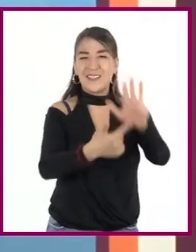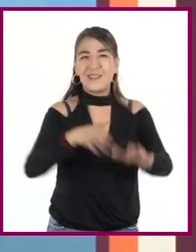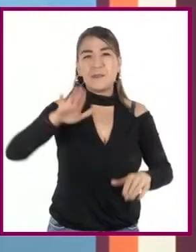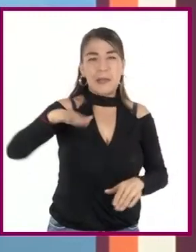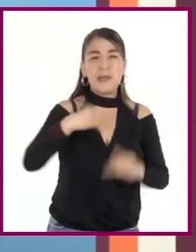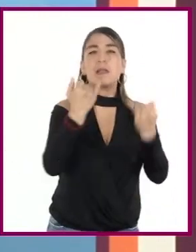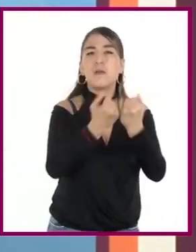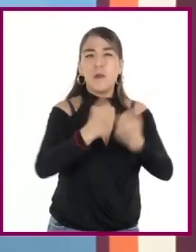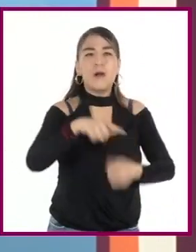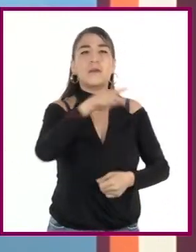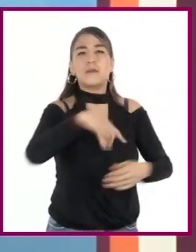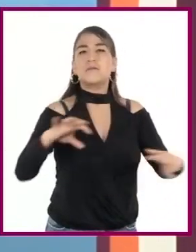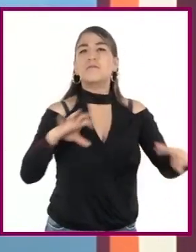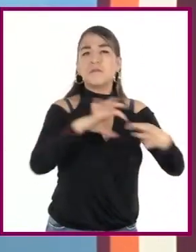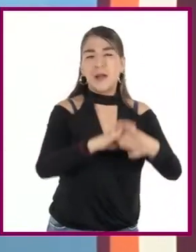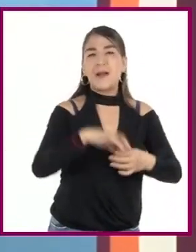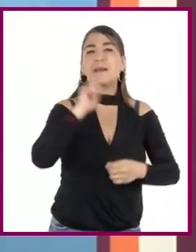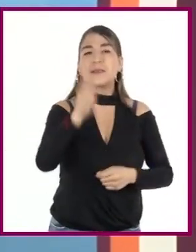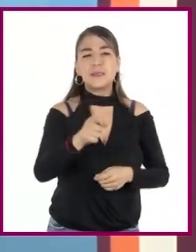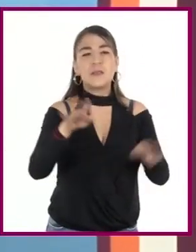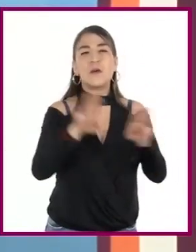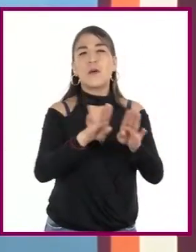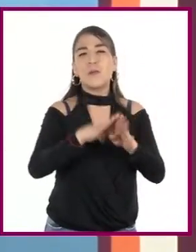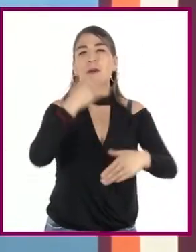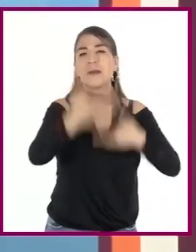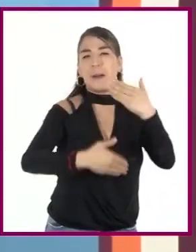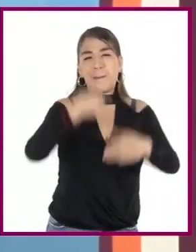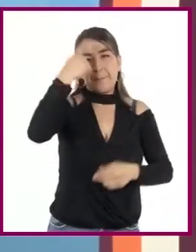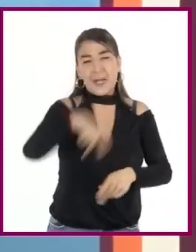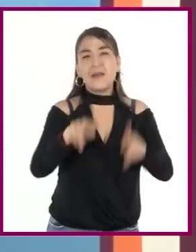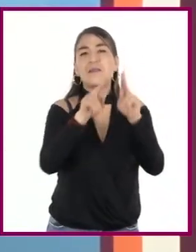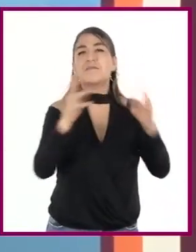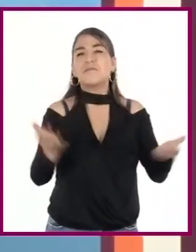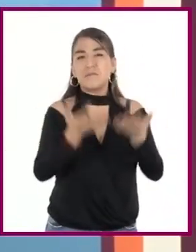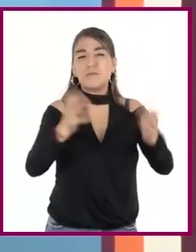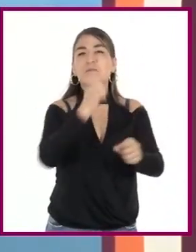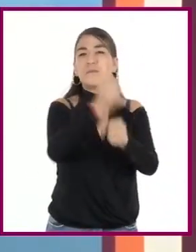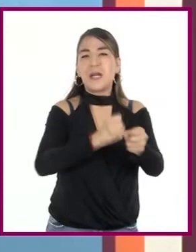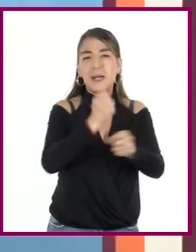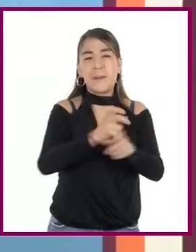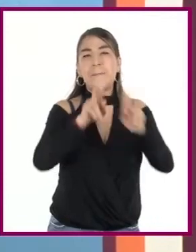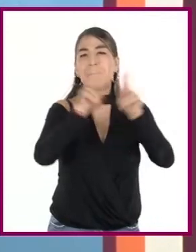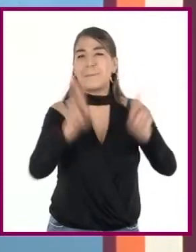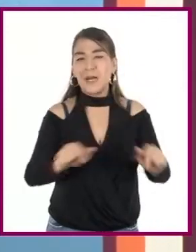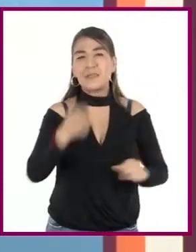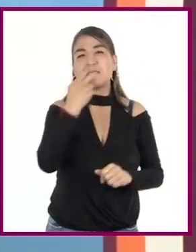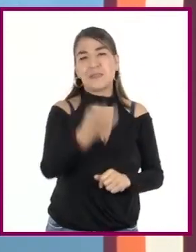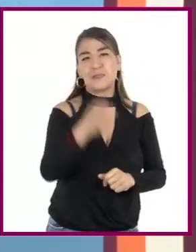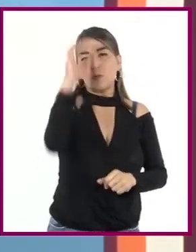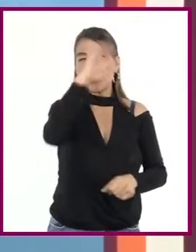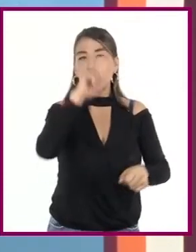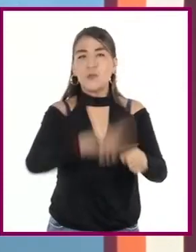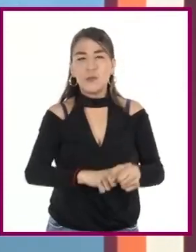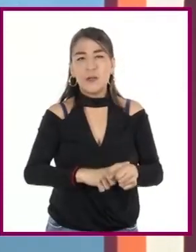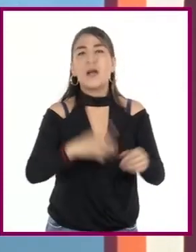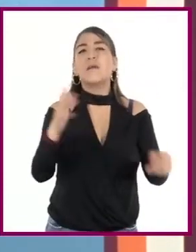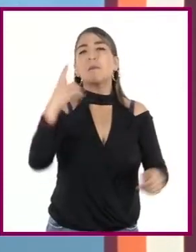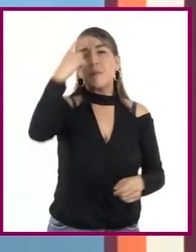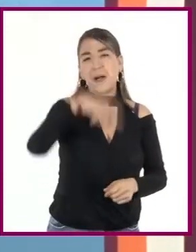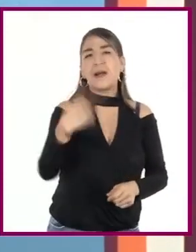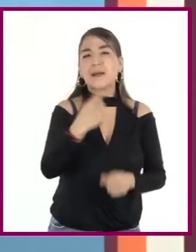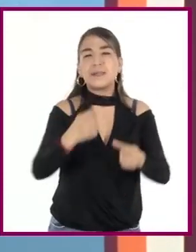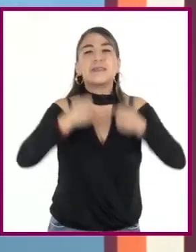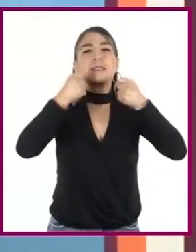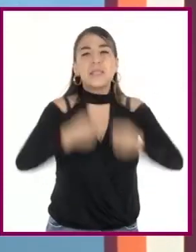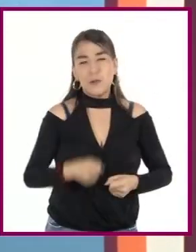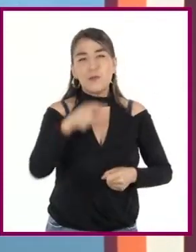tienen algo en común. Propiciaron y llevaron a la práctica la cultura de paz, lo cual permite asegurar